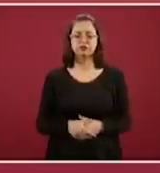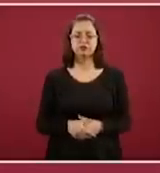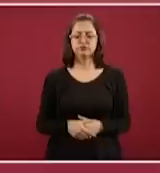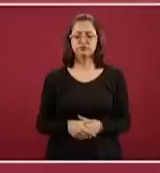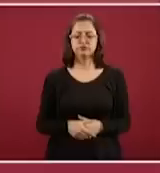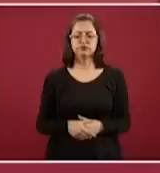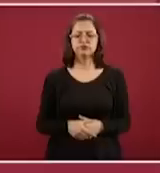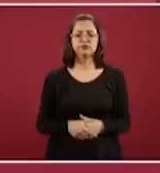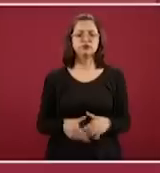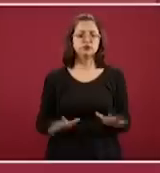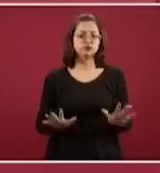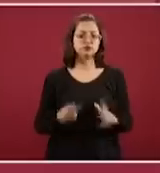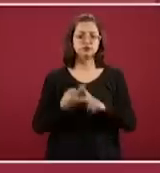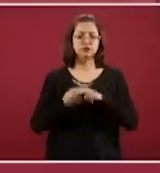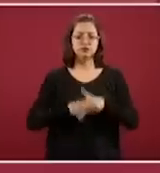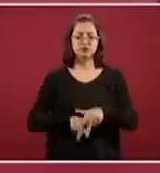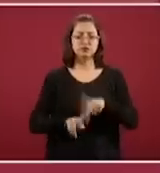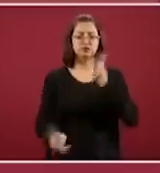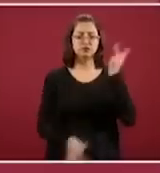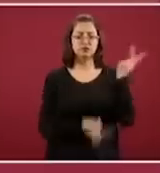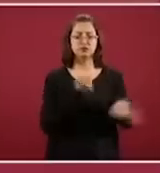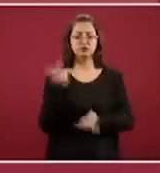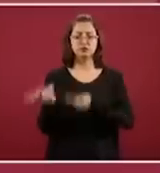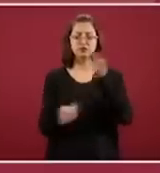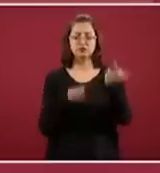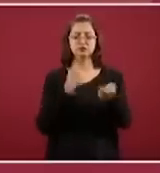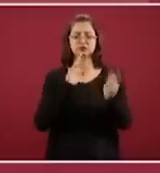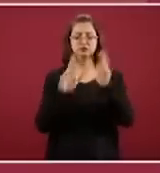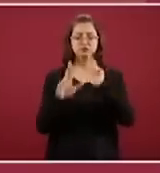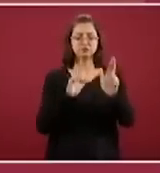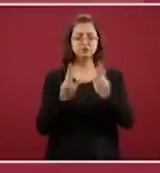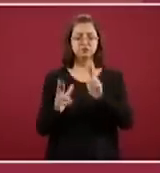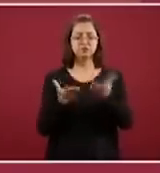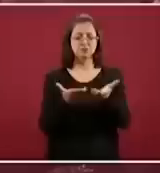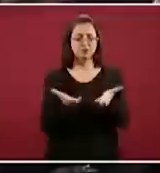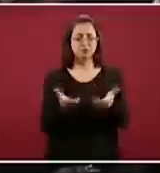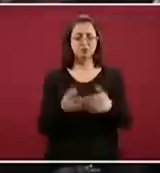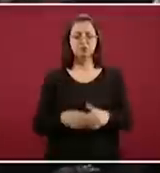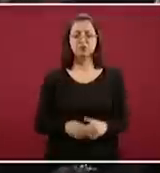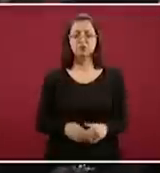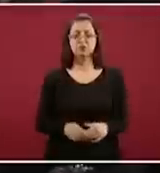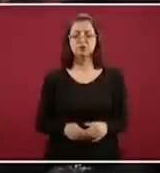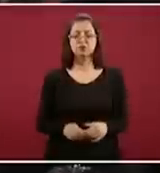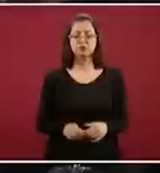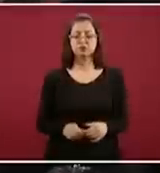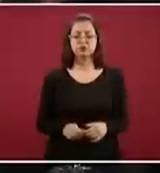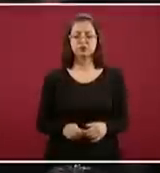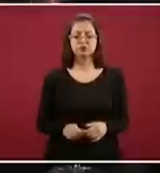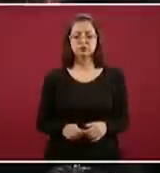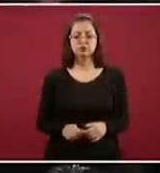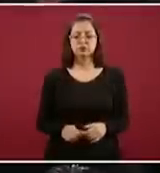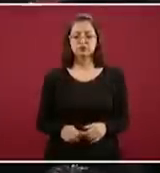Vamos a abrir preguntas y respuestas, para preguntas y respuestas.